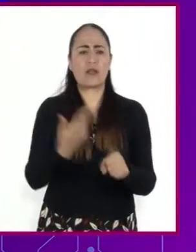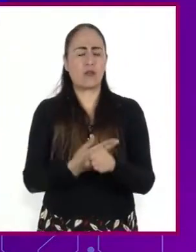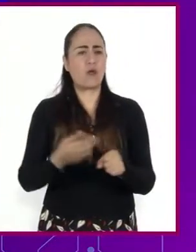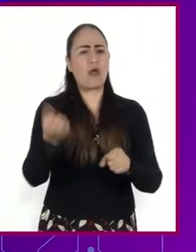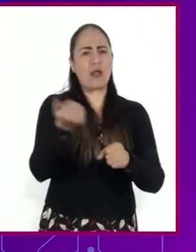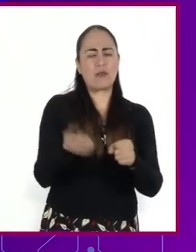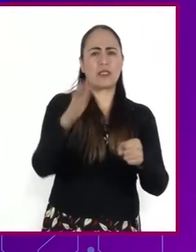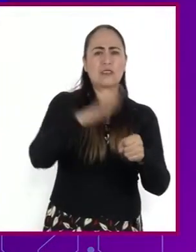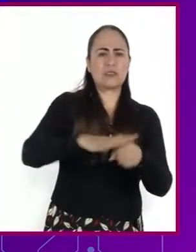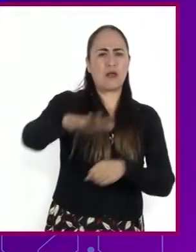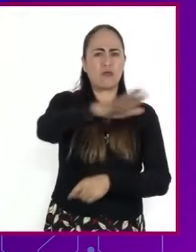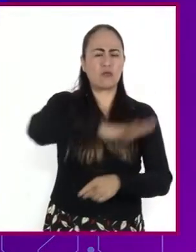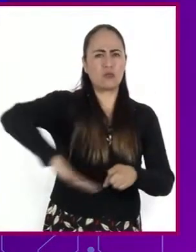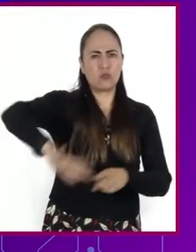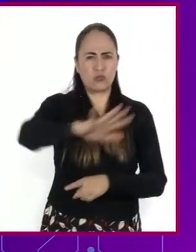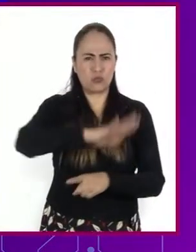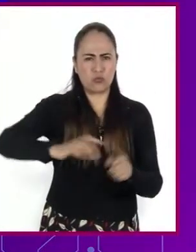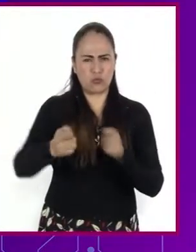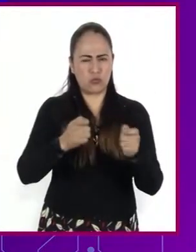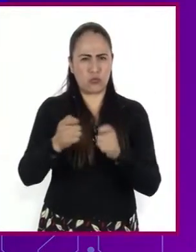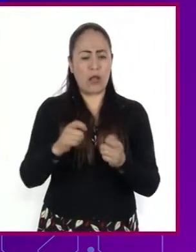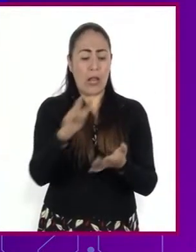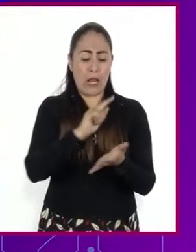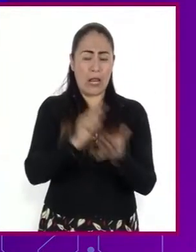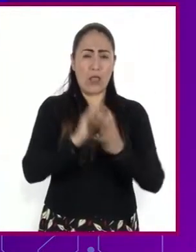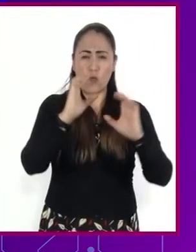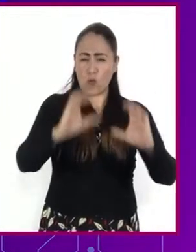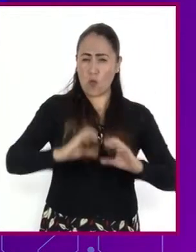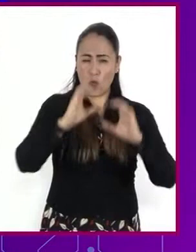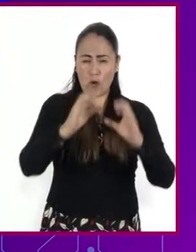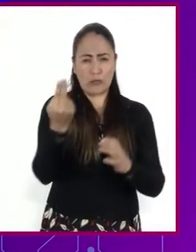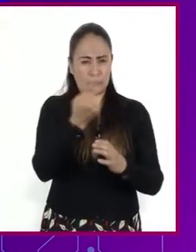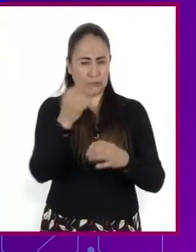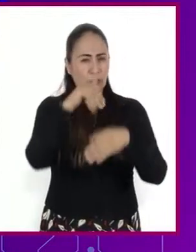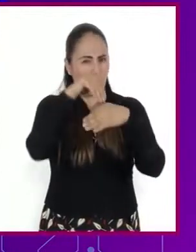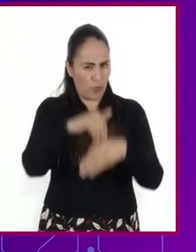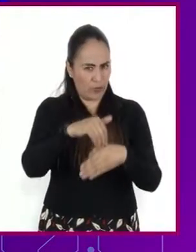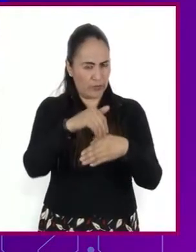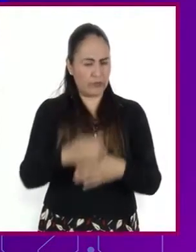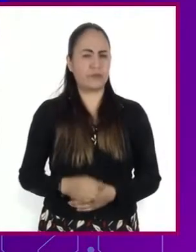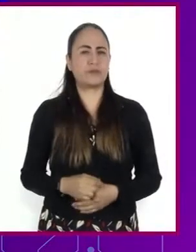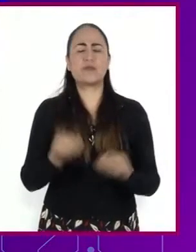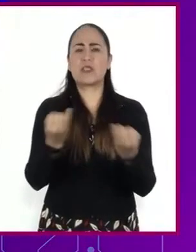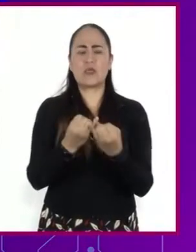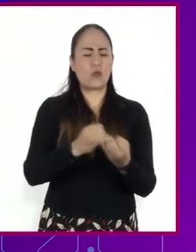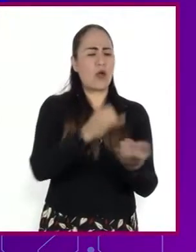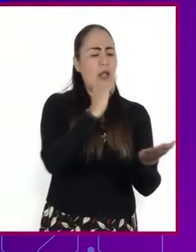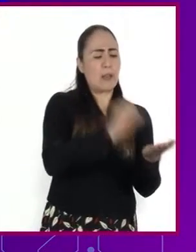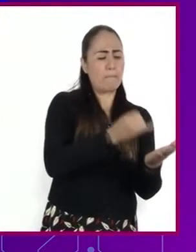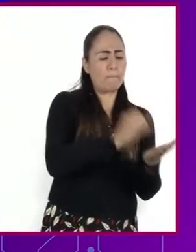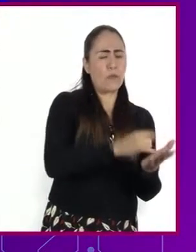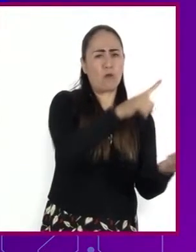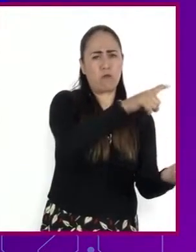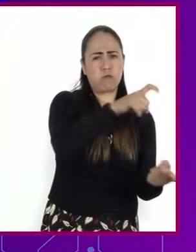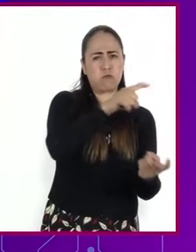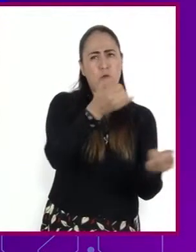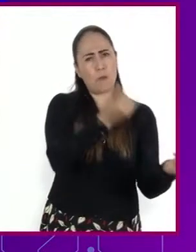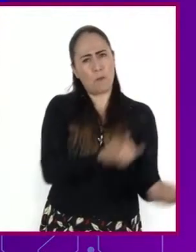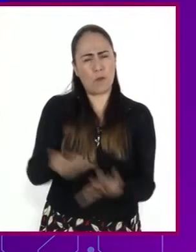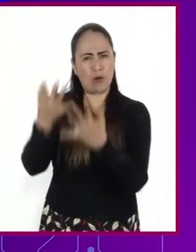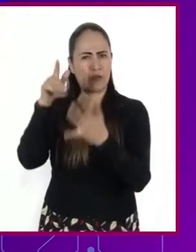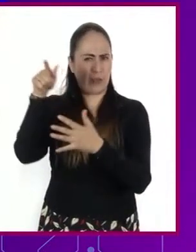asesorado por el Real y Supremo Consejo de Indias, quien además supervisaba la recaudación de impuestos.